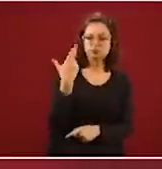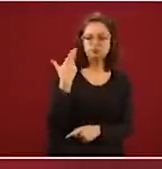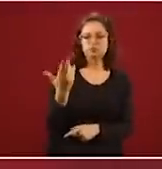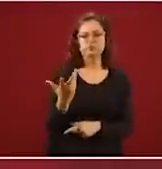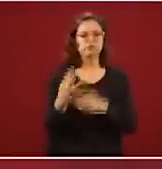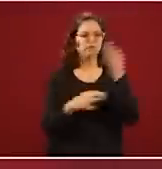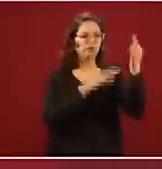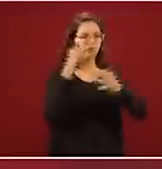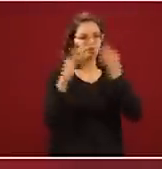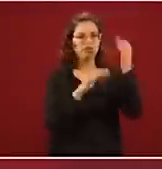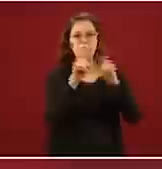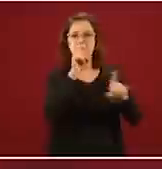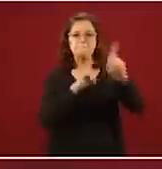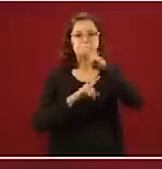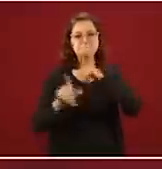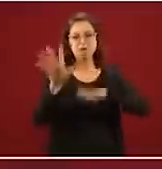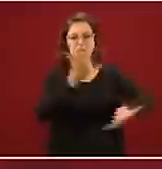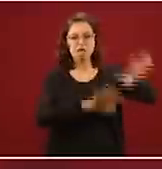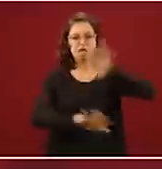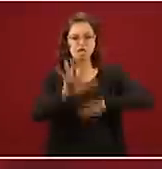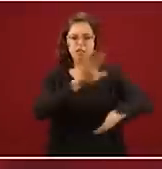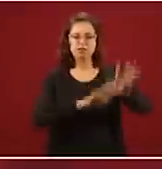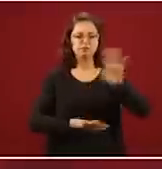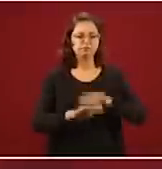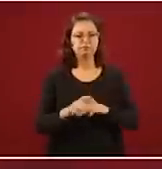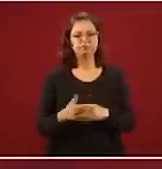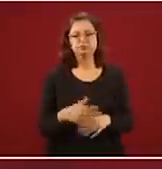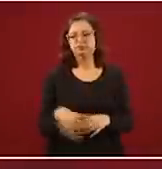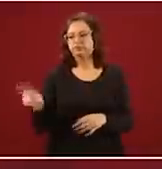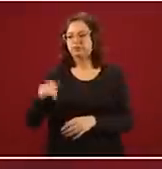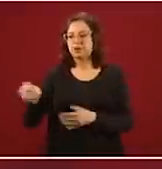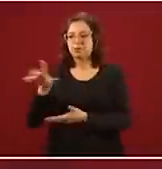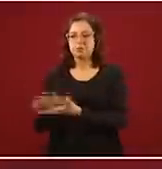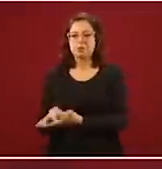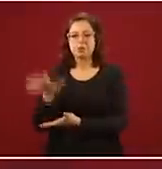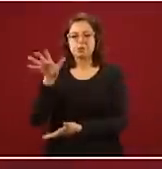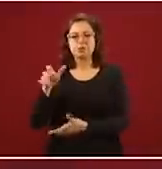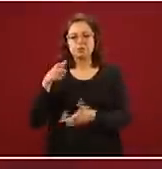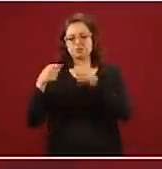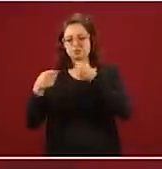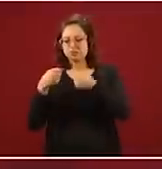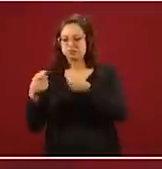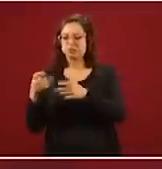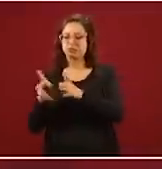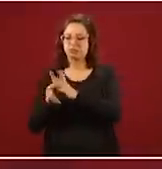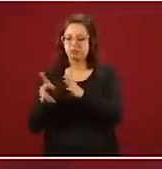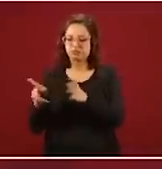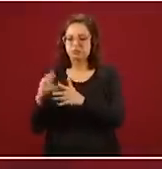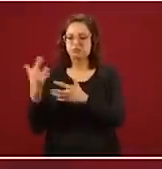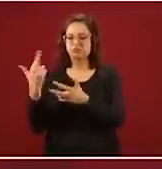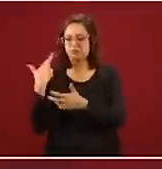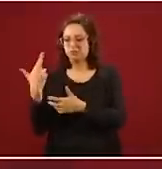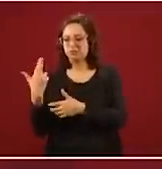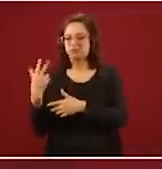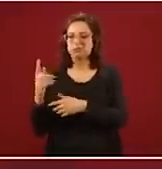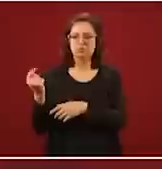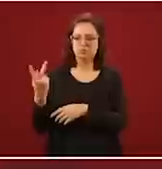no en todos. La mayoría de los medios no se presta a eso. Algunas